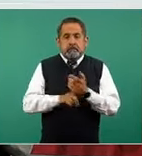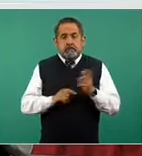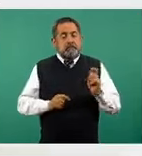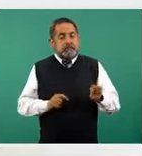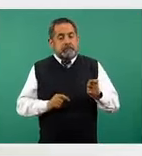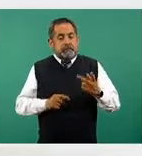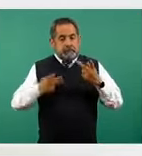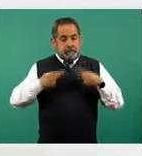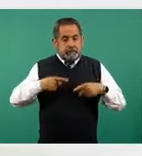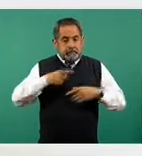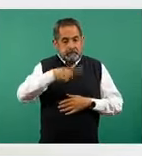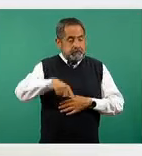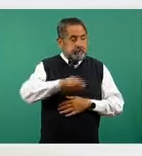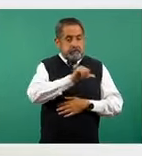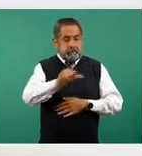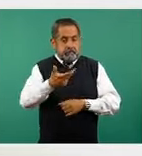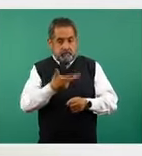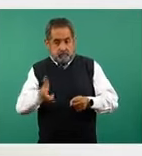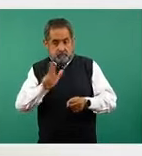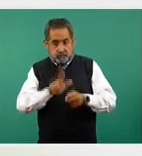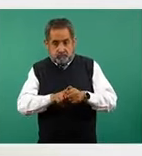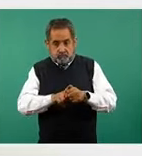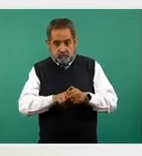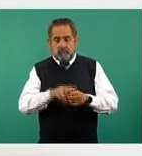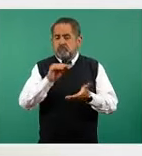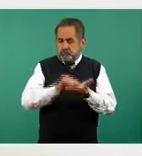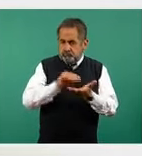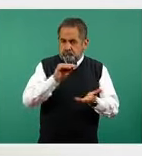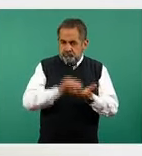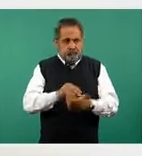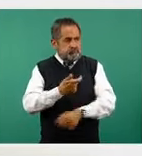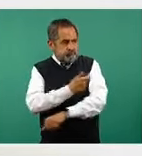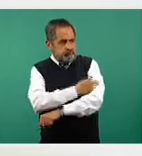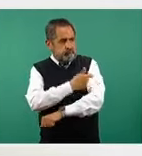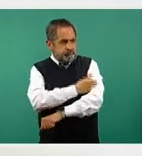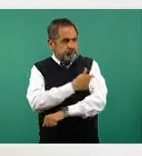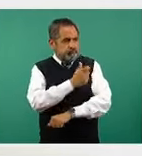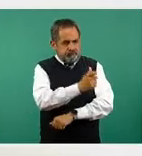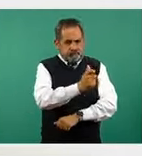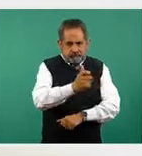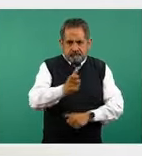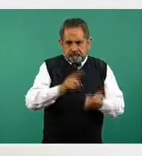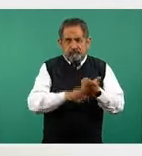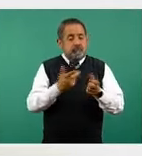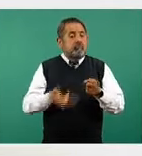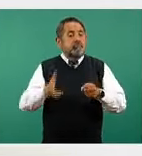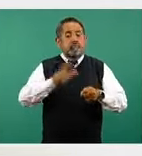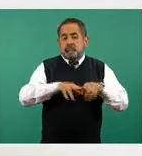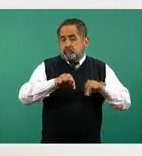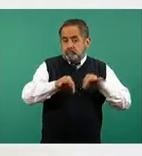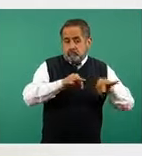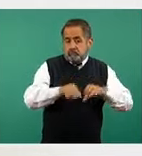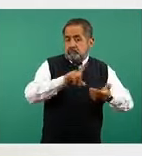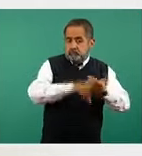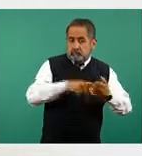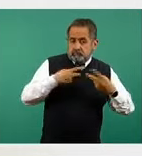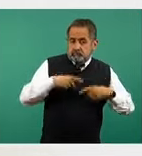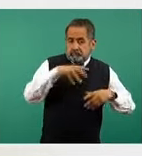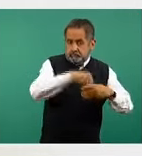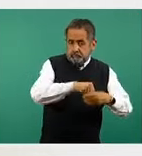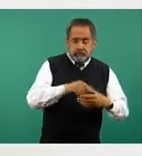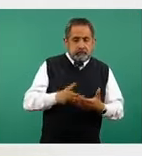el personal de salud que día con día sigue también todavía aún incrementándose la aplicación de primera dosis. Para el día de hoy,